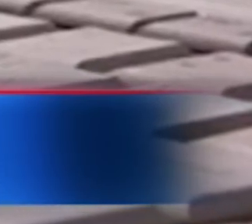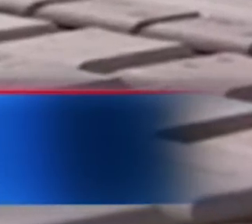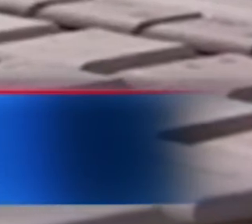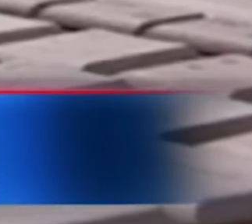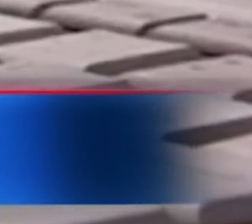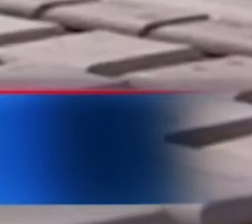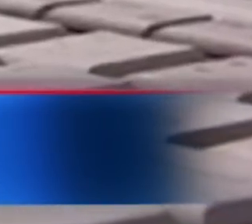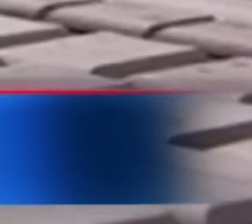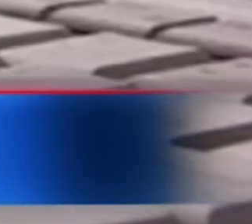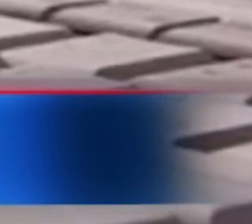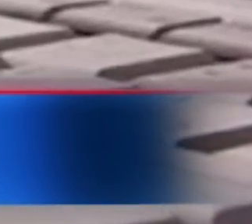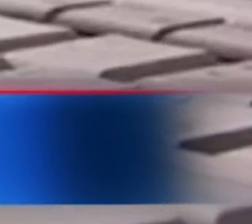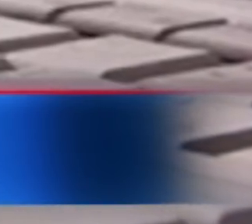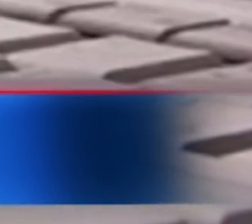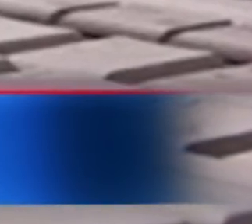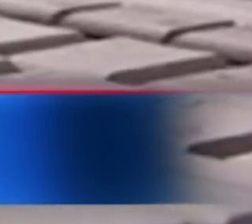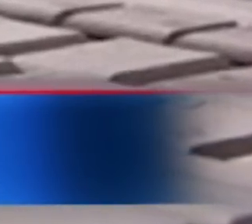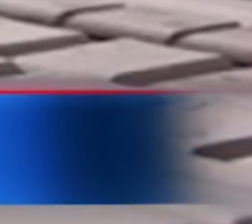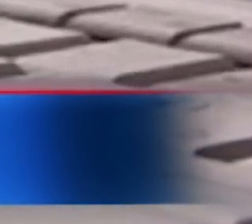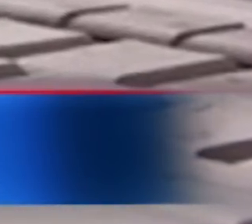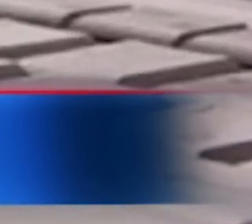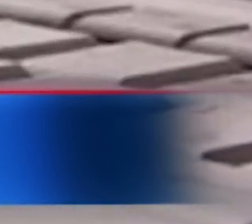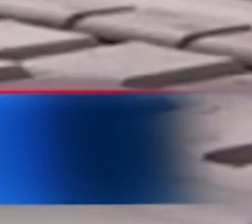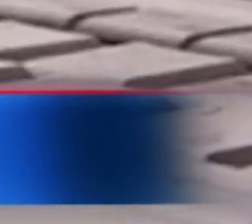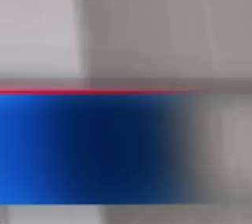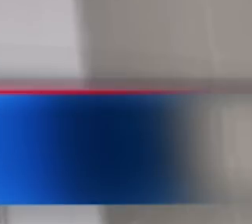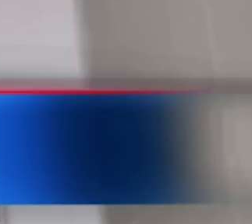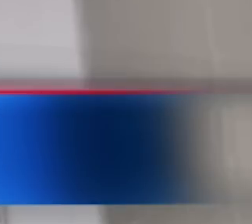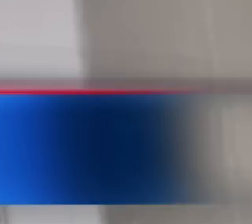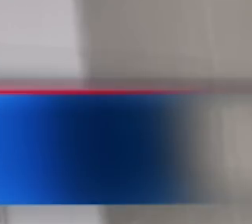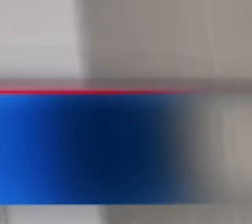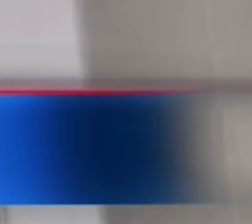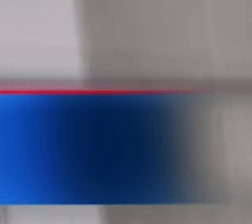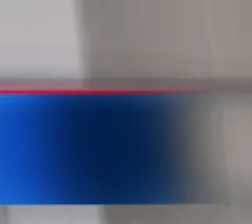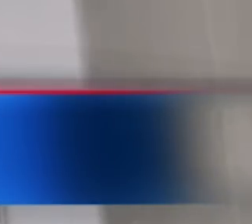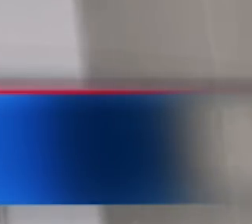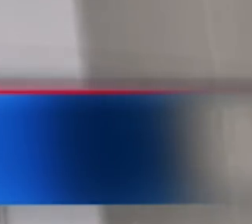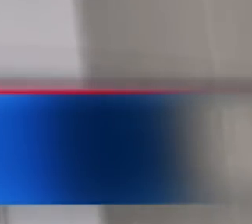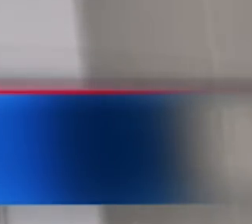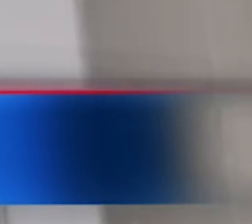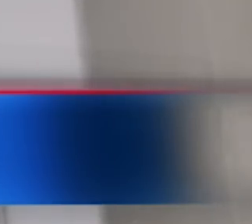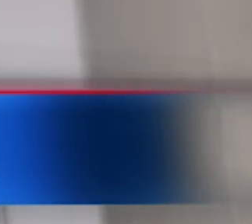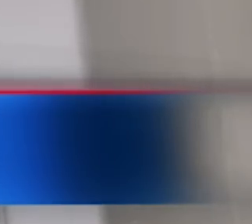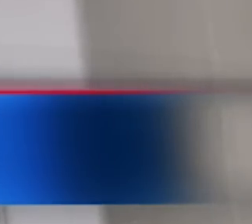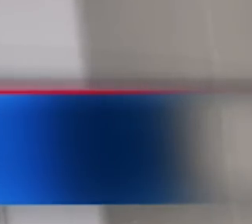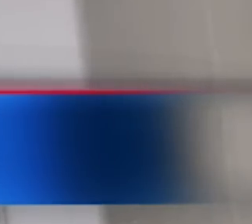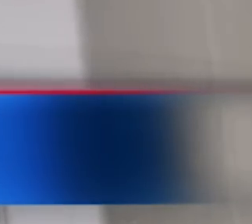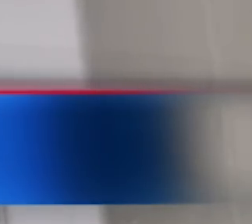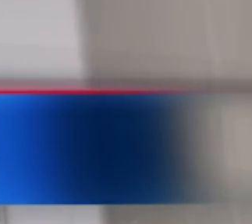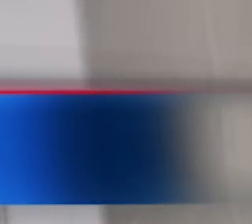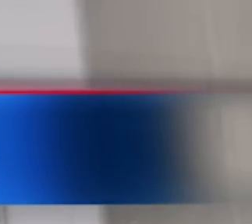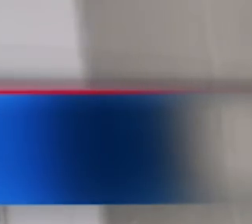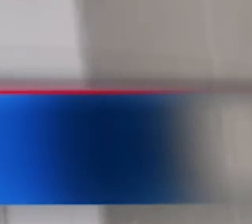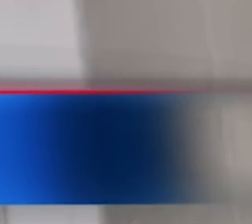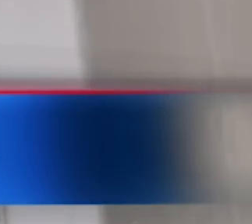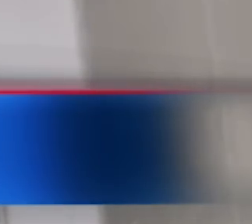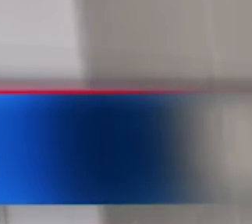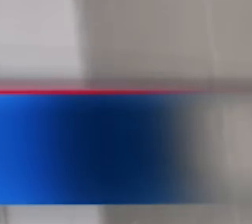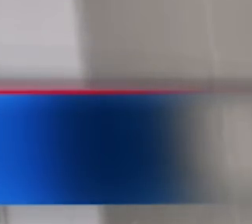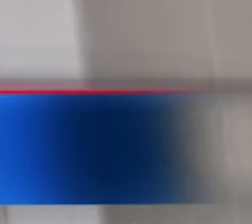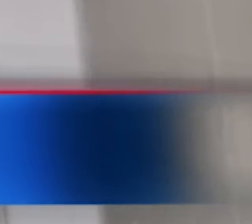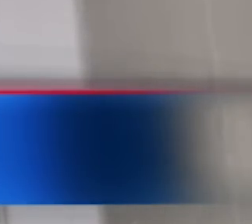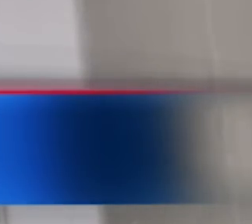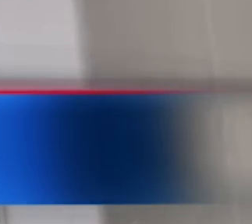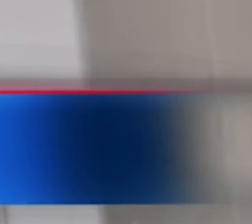la recomendación principal se hace a los padres de familia. Recomendar, ¿no?, a los padres de familia que estén controlando a los menores de